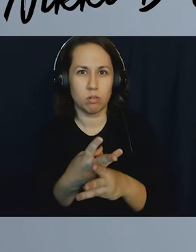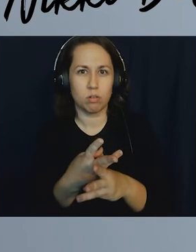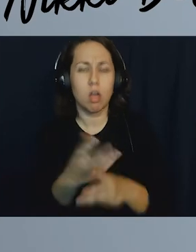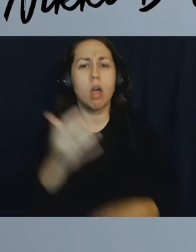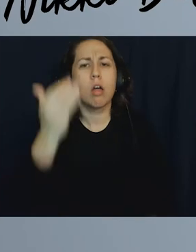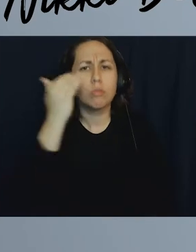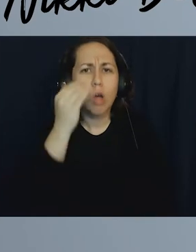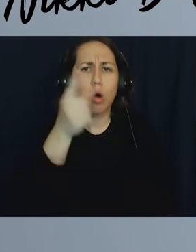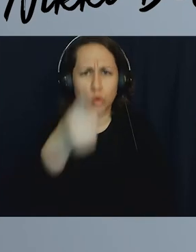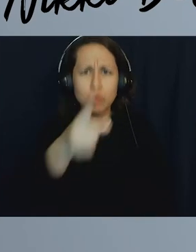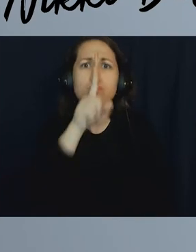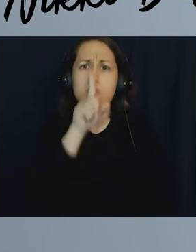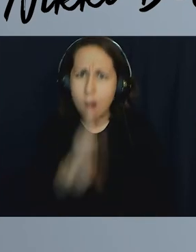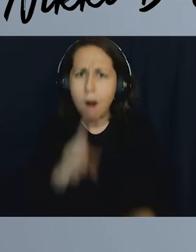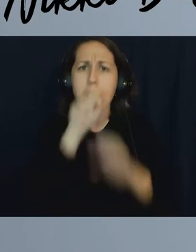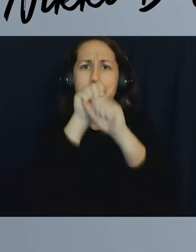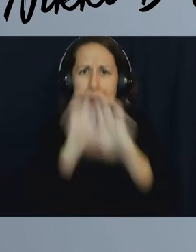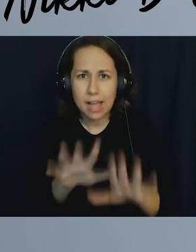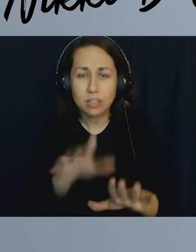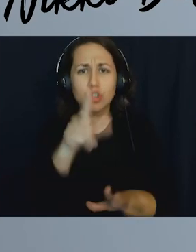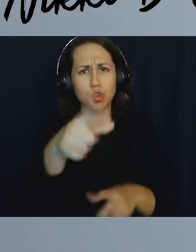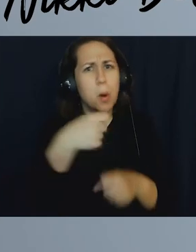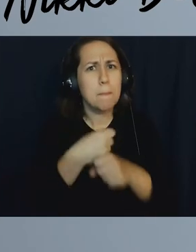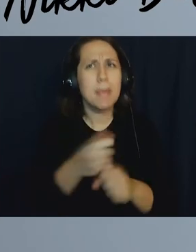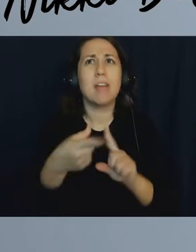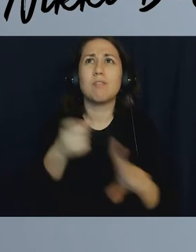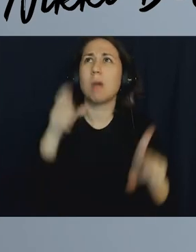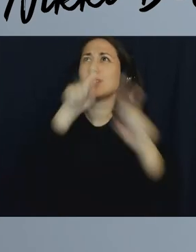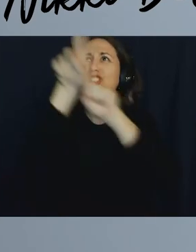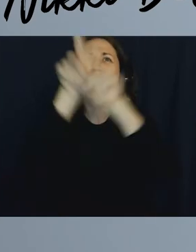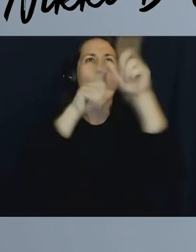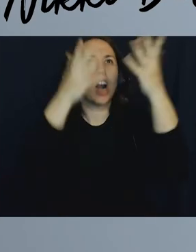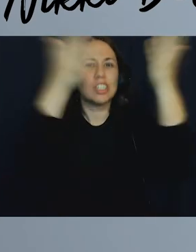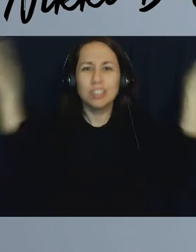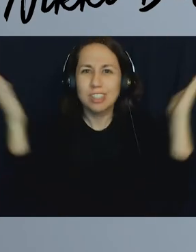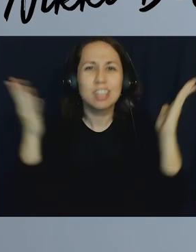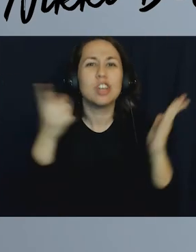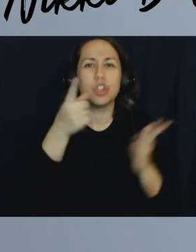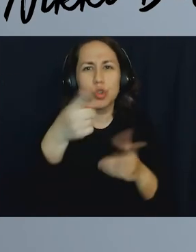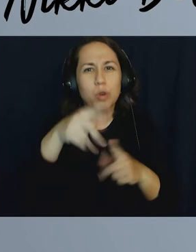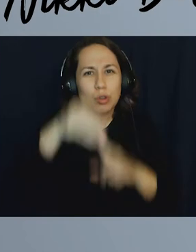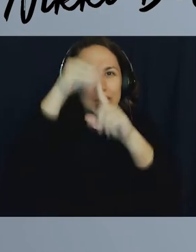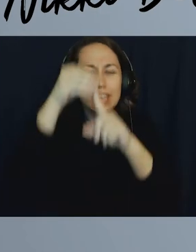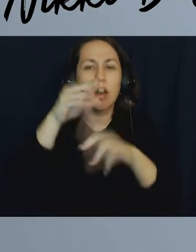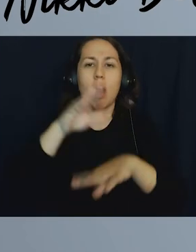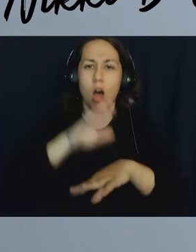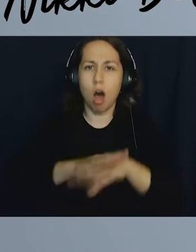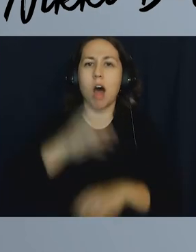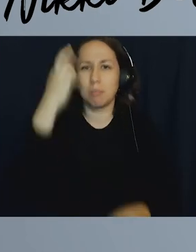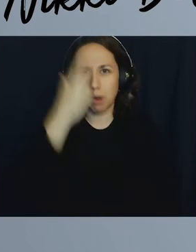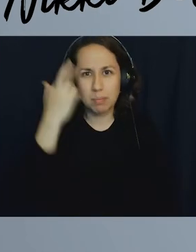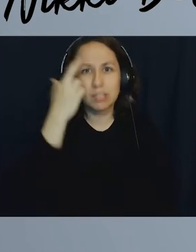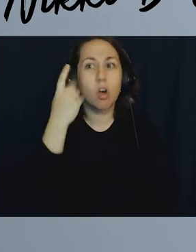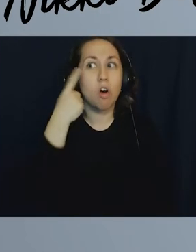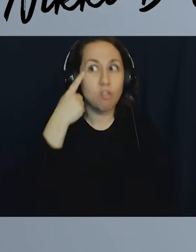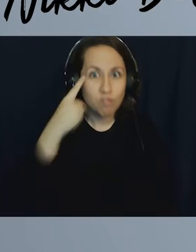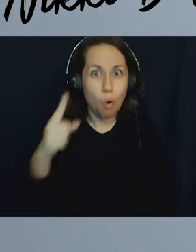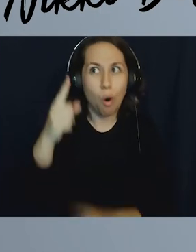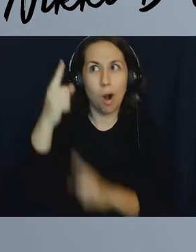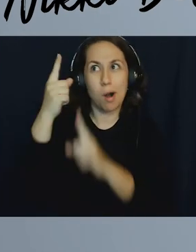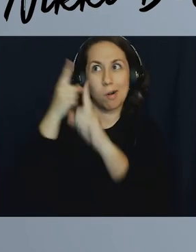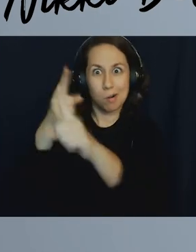ustedes. Número 1, conviértete en el amor que quieres y conviértete en el amor que quieres ver en el mundo. Sabe que eres